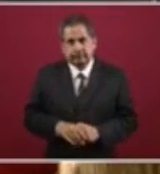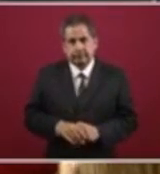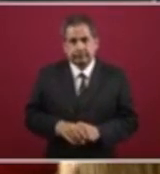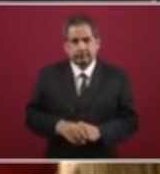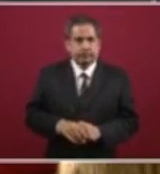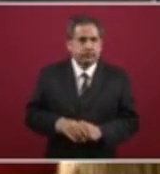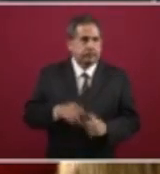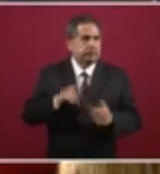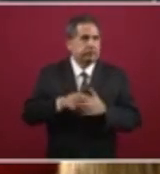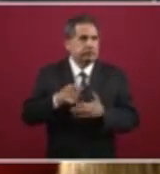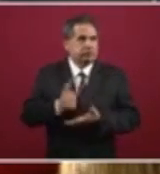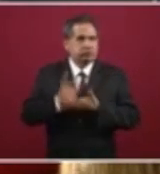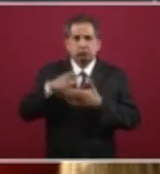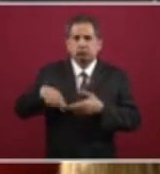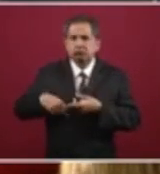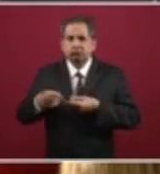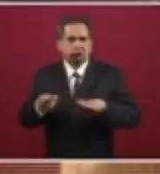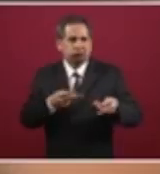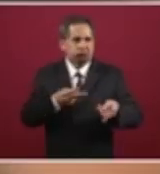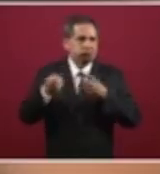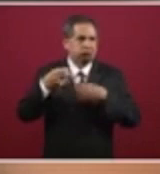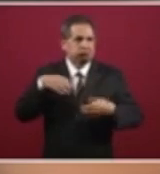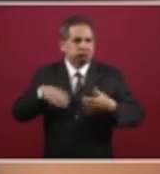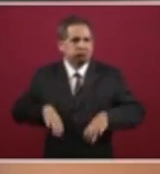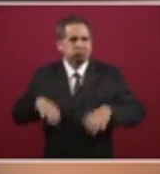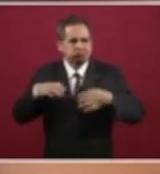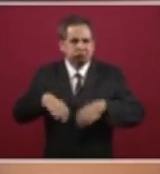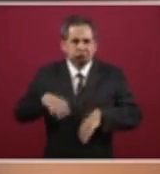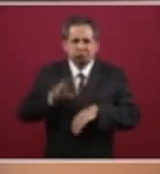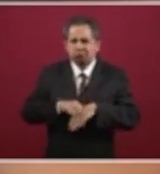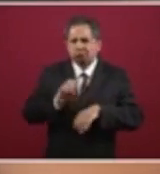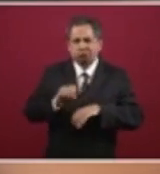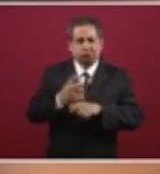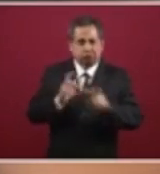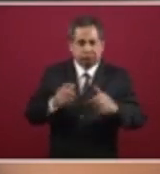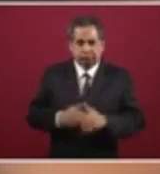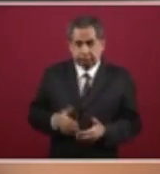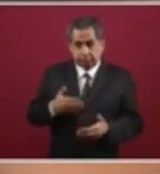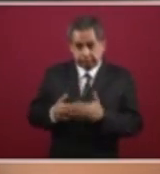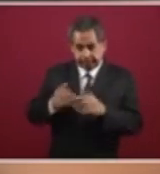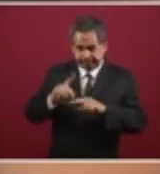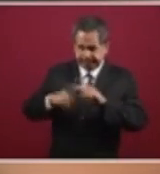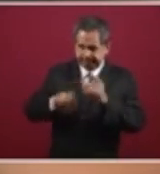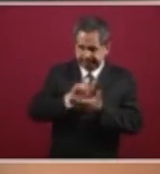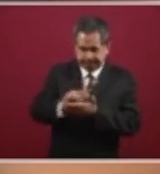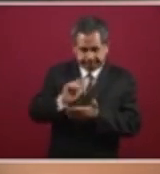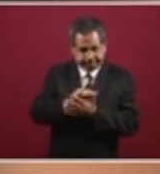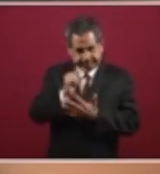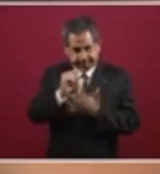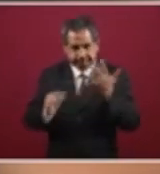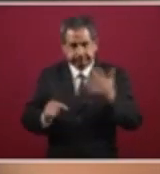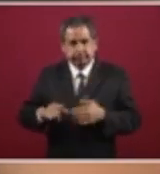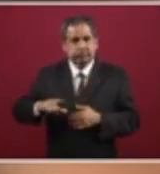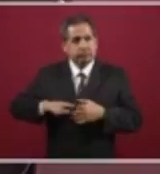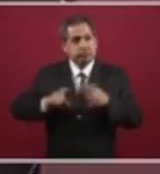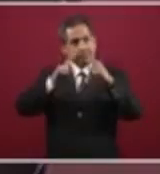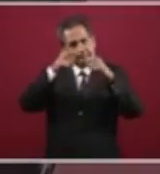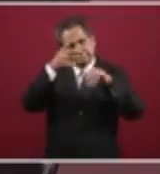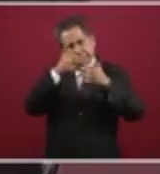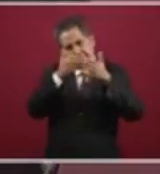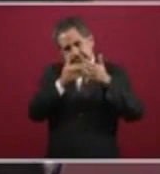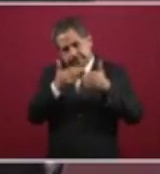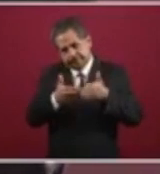era un facilitador del saqueo. Entonces se está limpiando el gobierno de arriba para abajo.